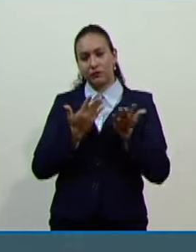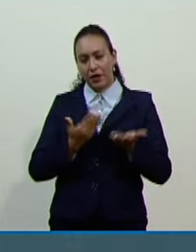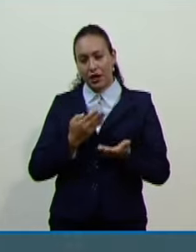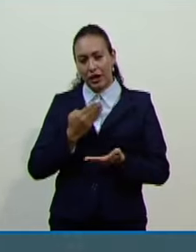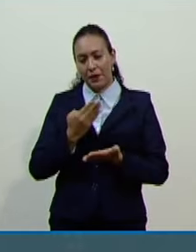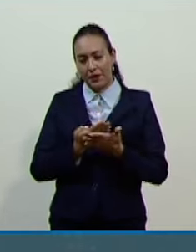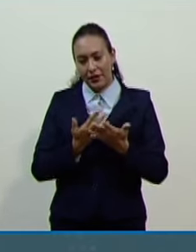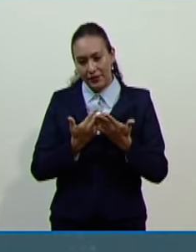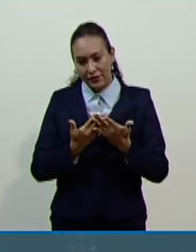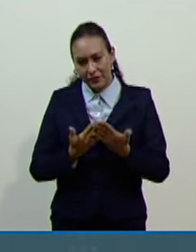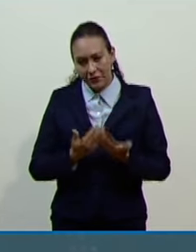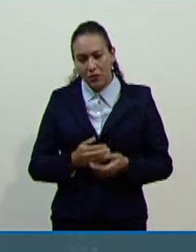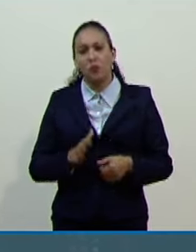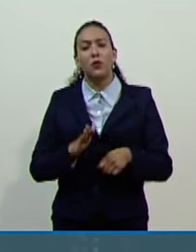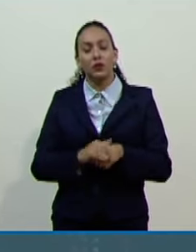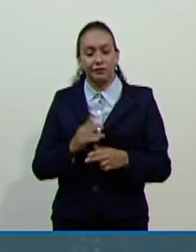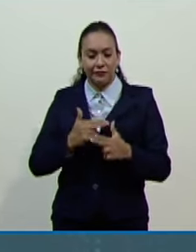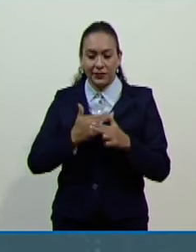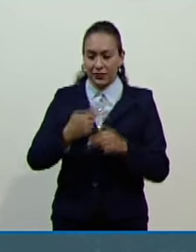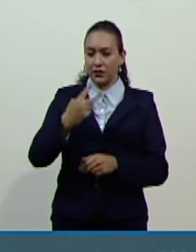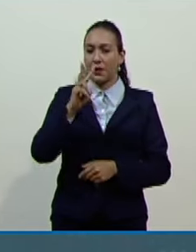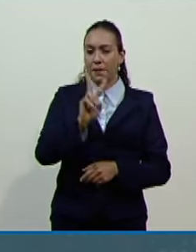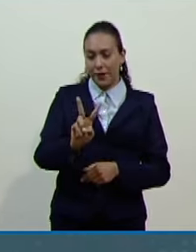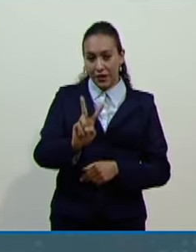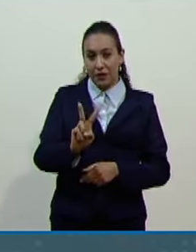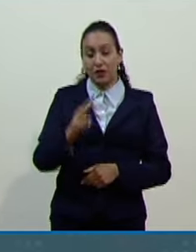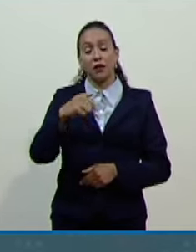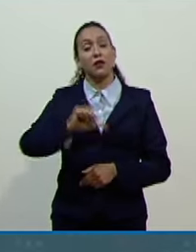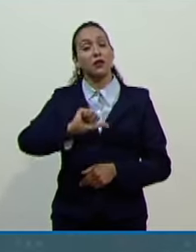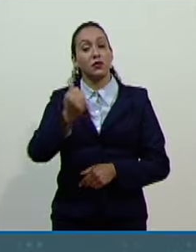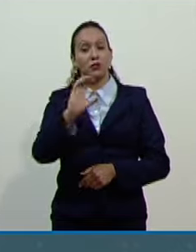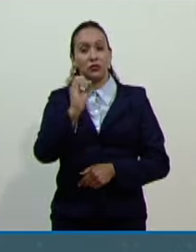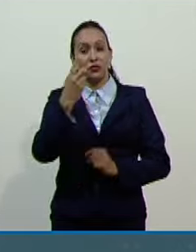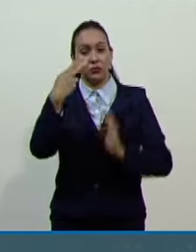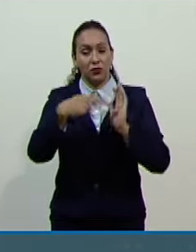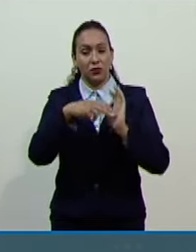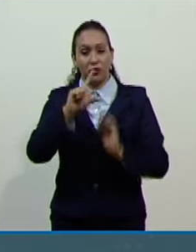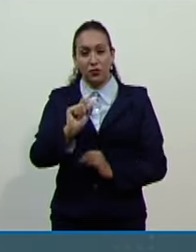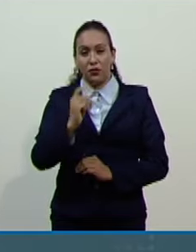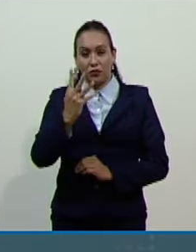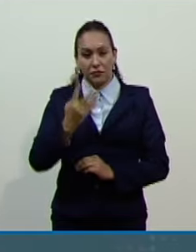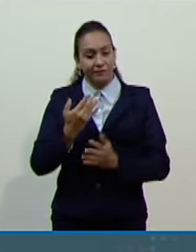y áreas administrativas hasta el próximo viernes 11 de octubre de 2024.